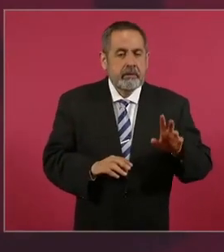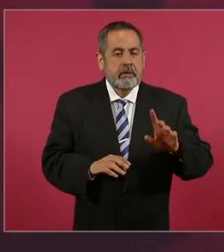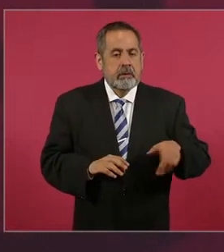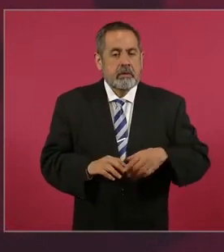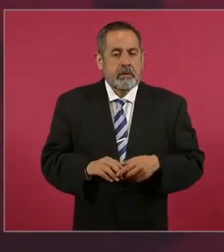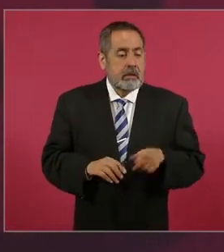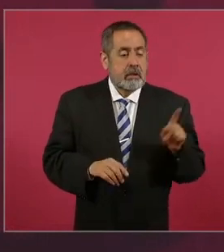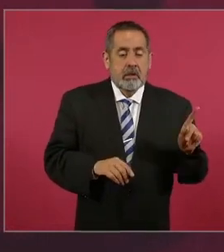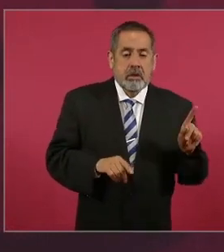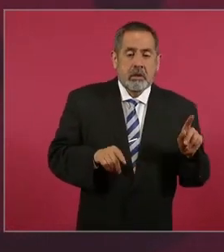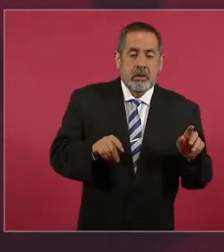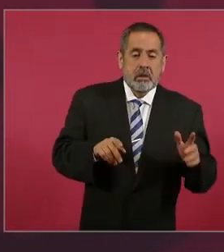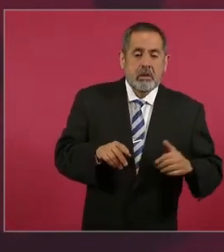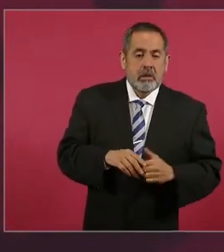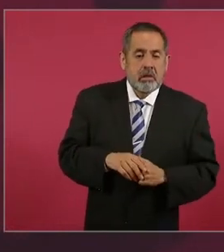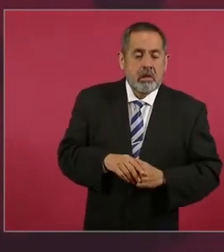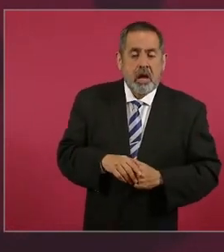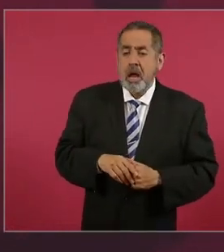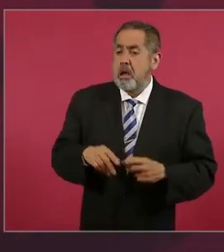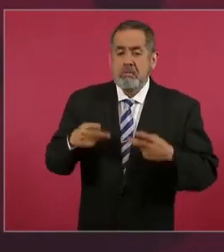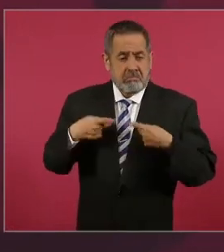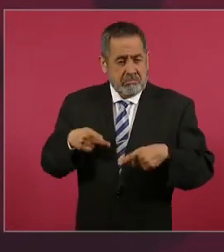que la gente es muy